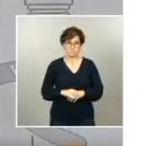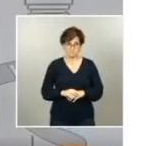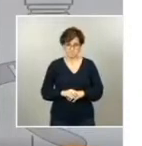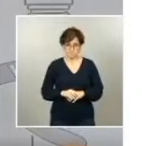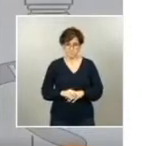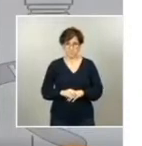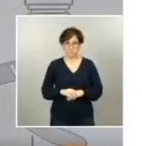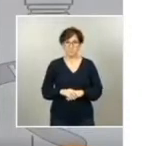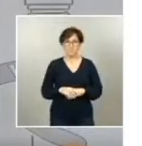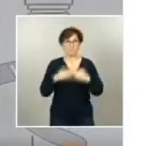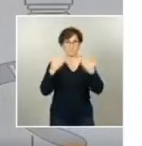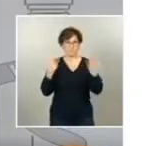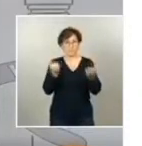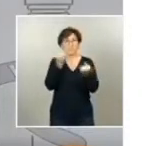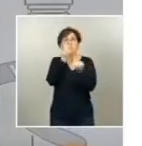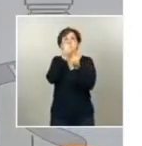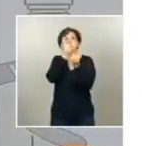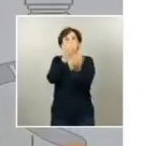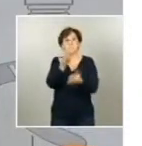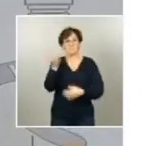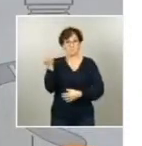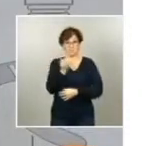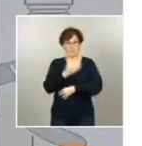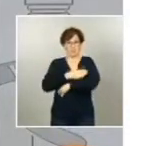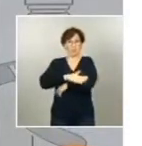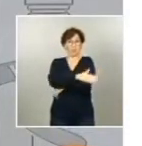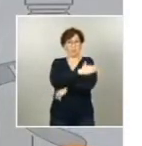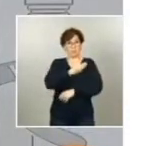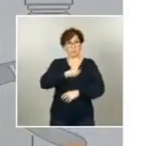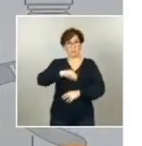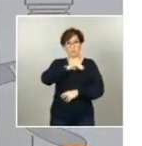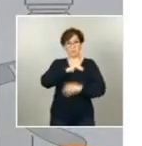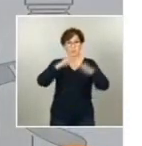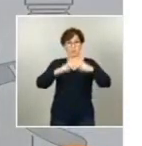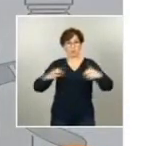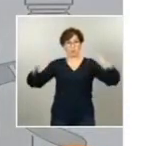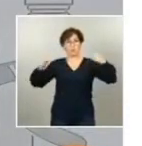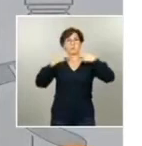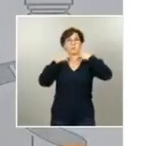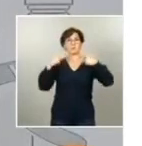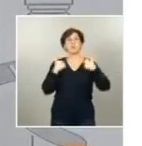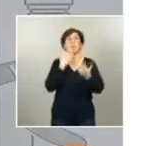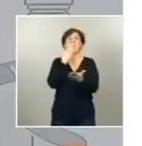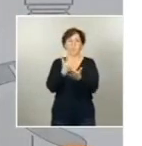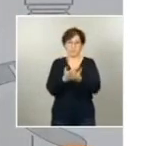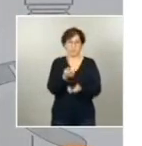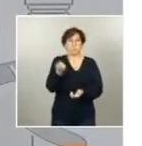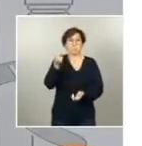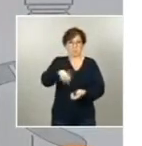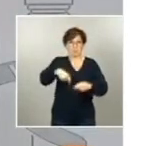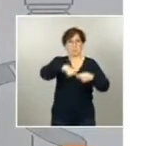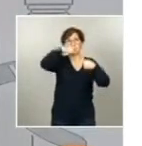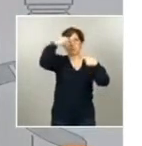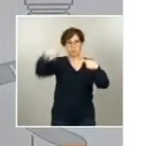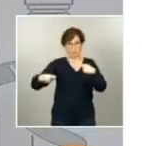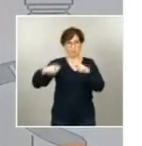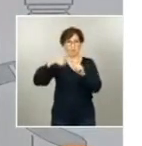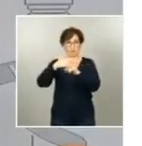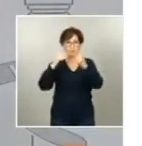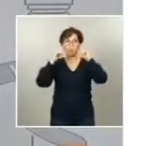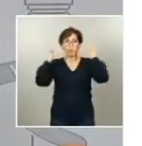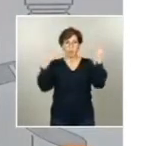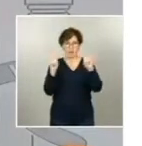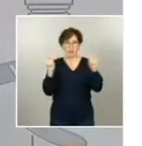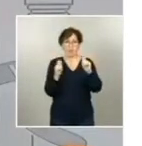El Gobierno de España solicitará al Congreso de los Diputados una nueva prórroga del estado de alarma, si bien tendrá características